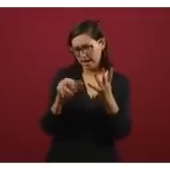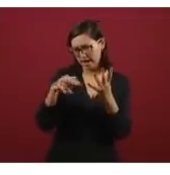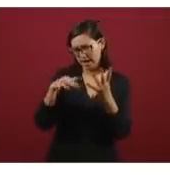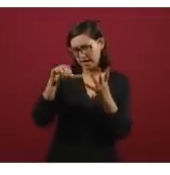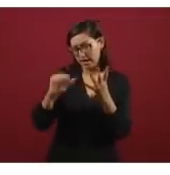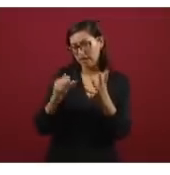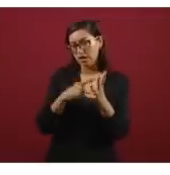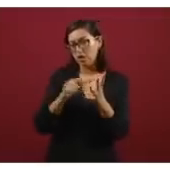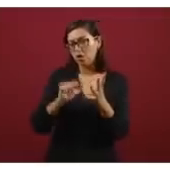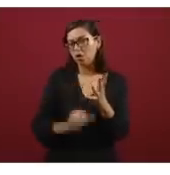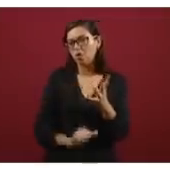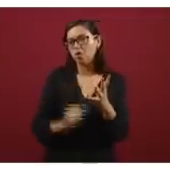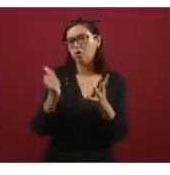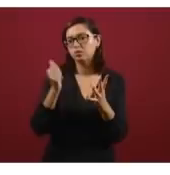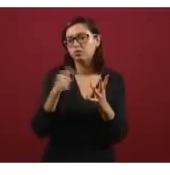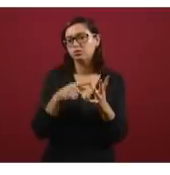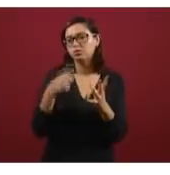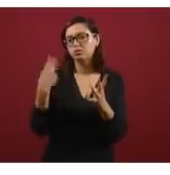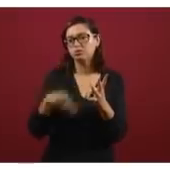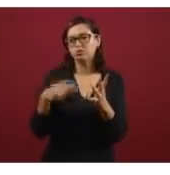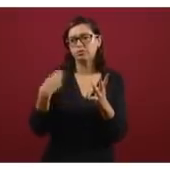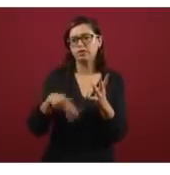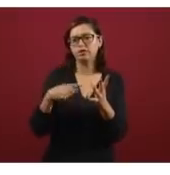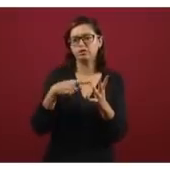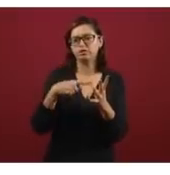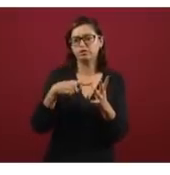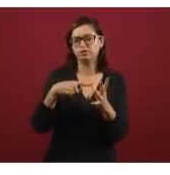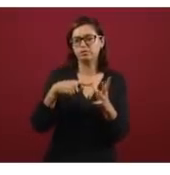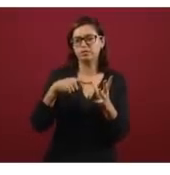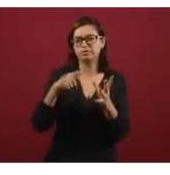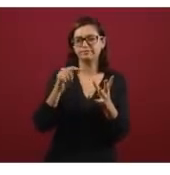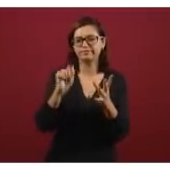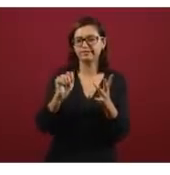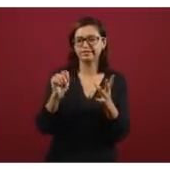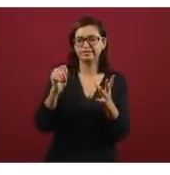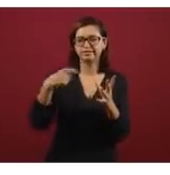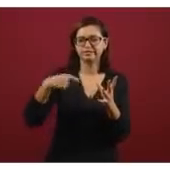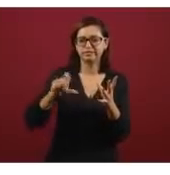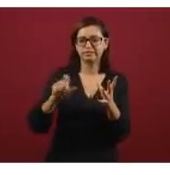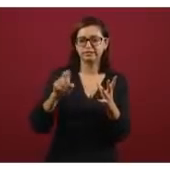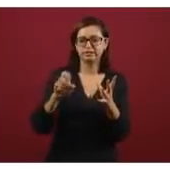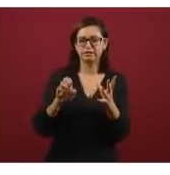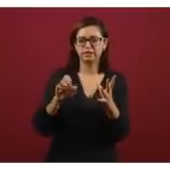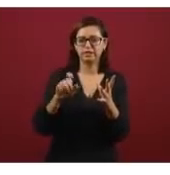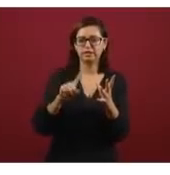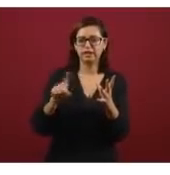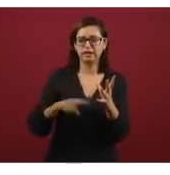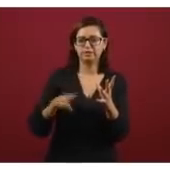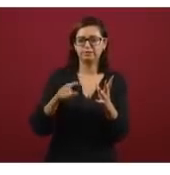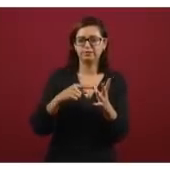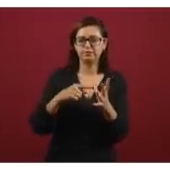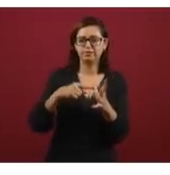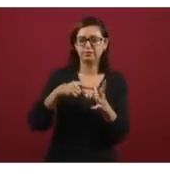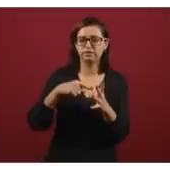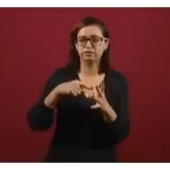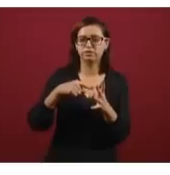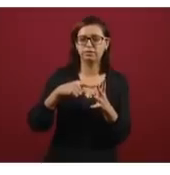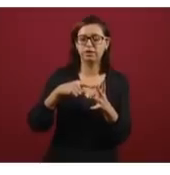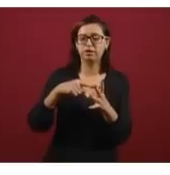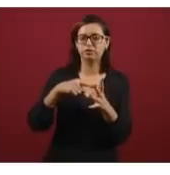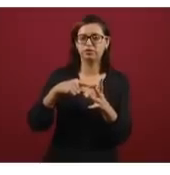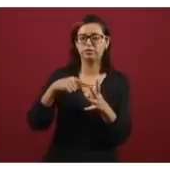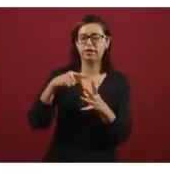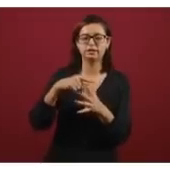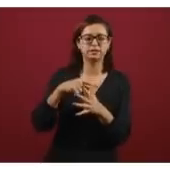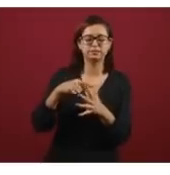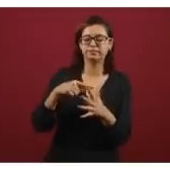Quesqui, en Tabasco. En diciembre estamos esperando